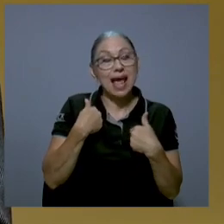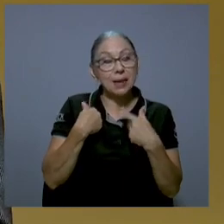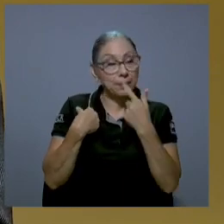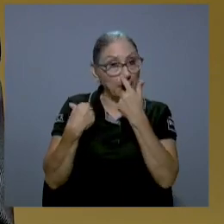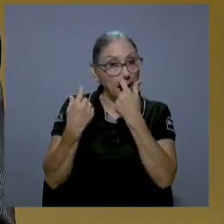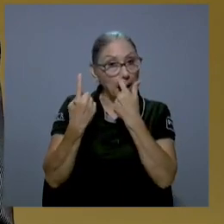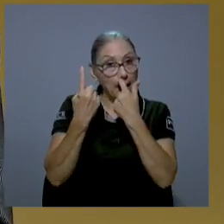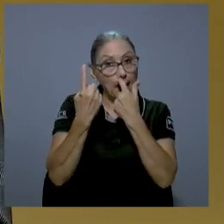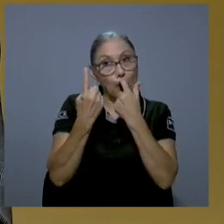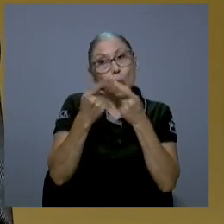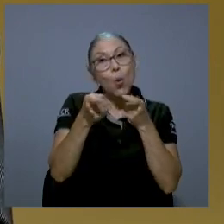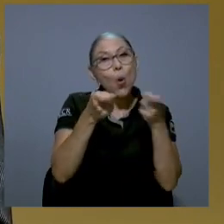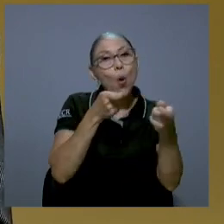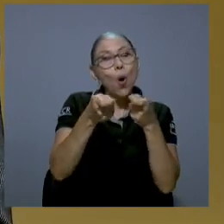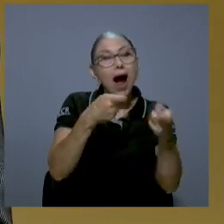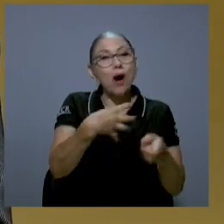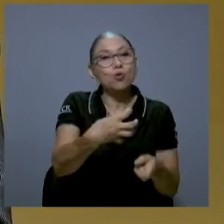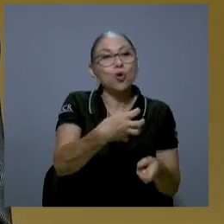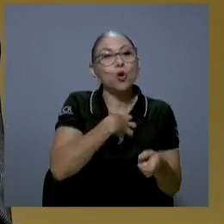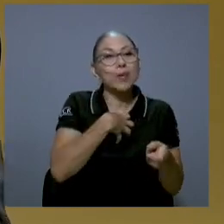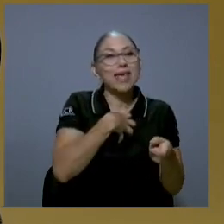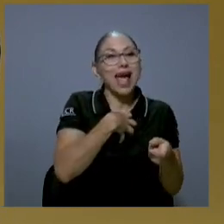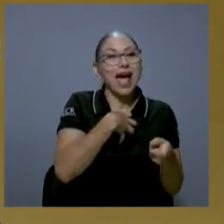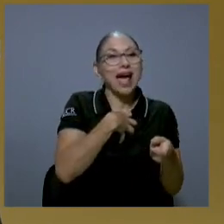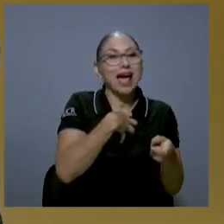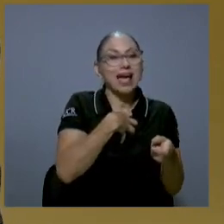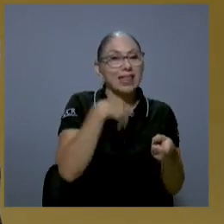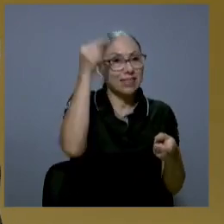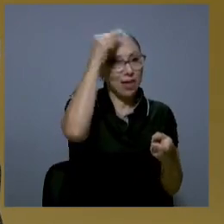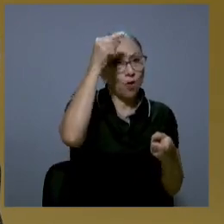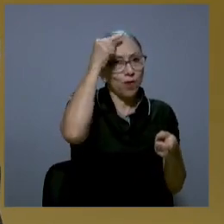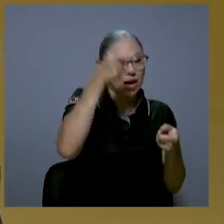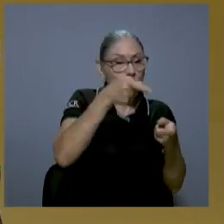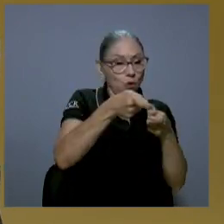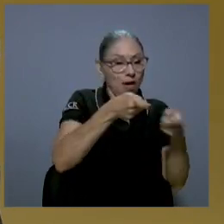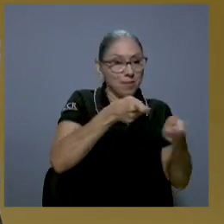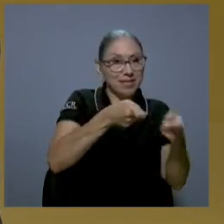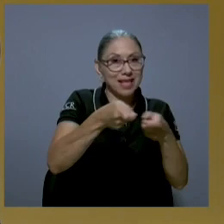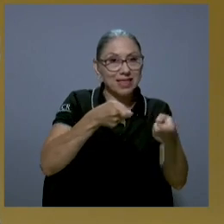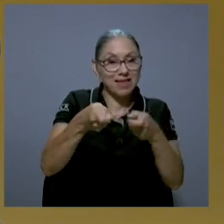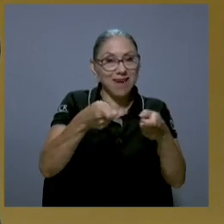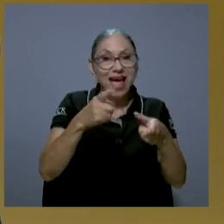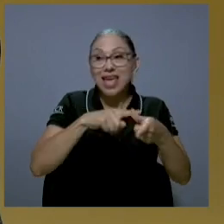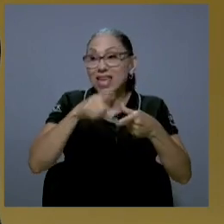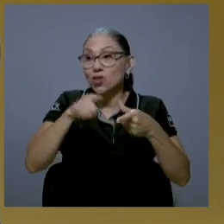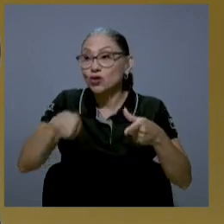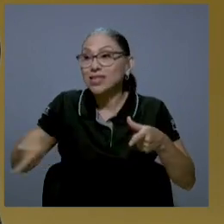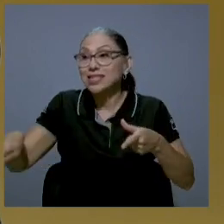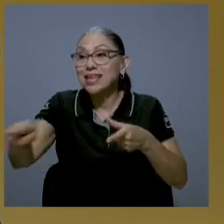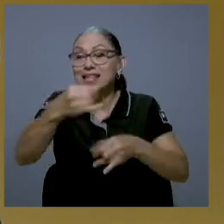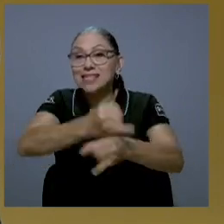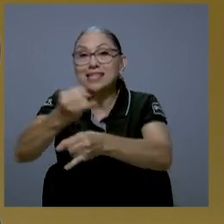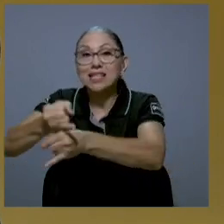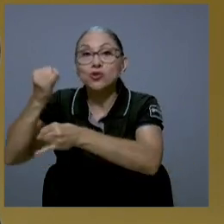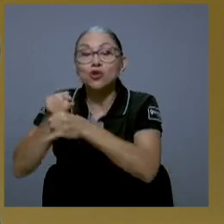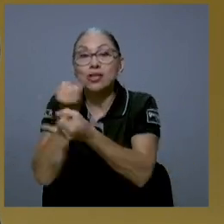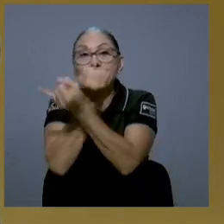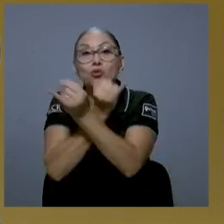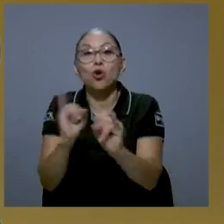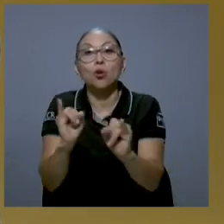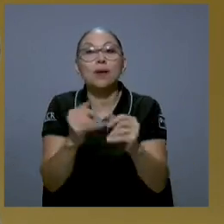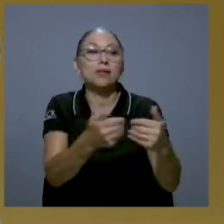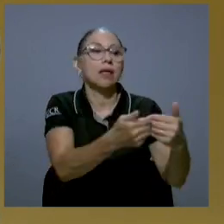una autonomía administrativa de gobierno. Entonces eso hacía que las instituciones autónomas cada uno fuera por su lado y no tuviera